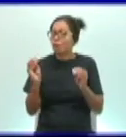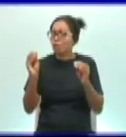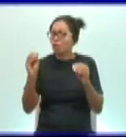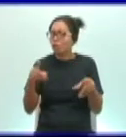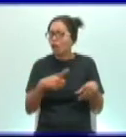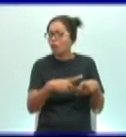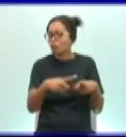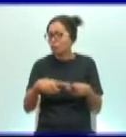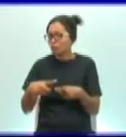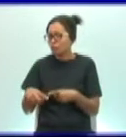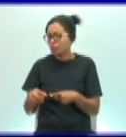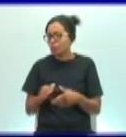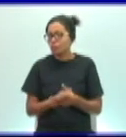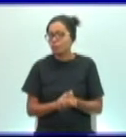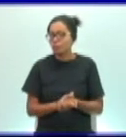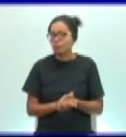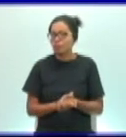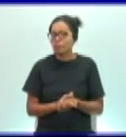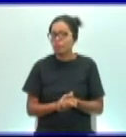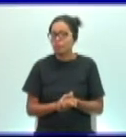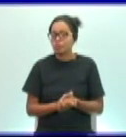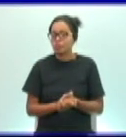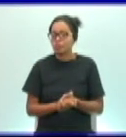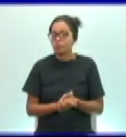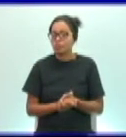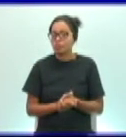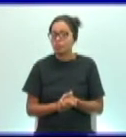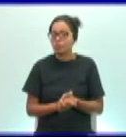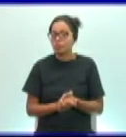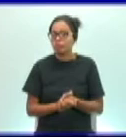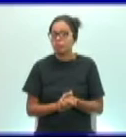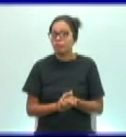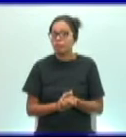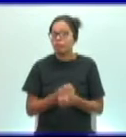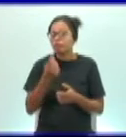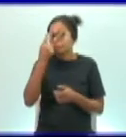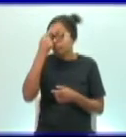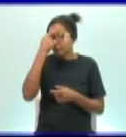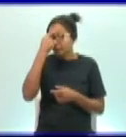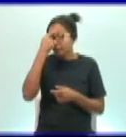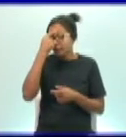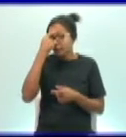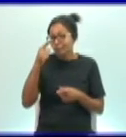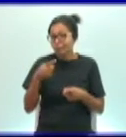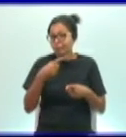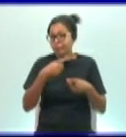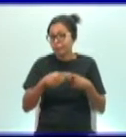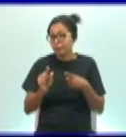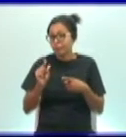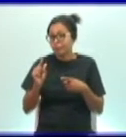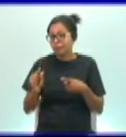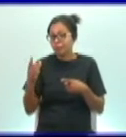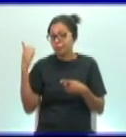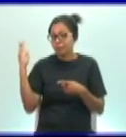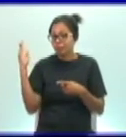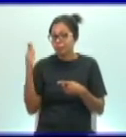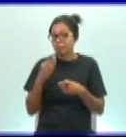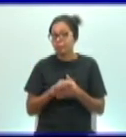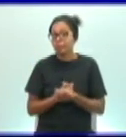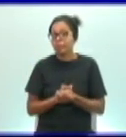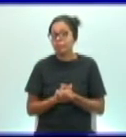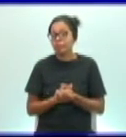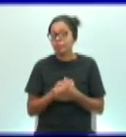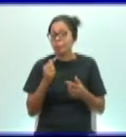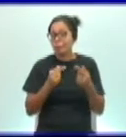este tratamiento. Por lo tanto, Ernesto Che Guevara y Faure Chomón como figuras principales del documento. Estamos